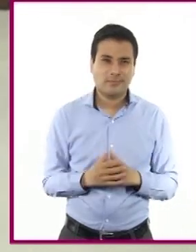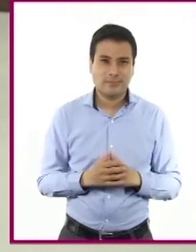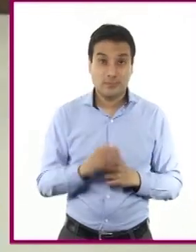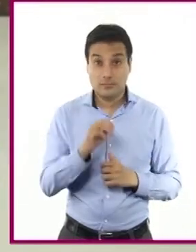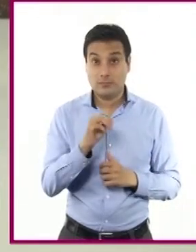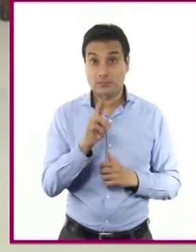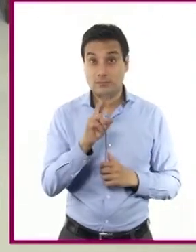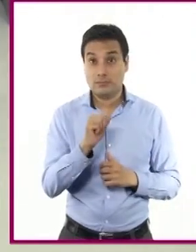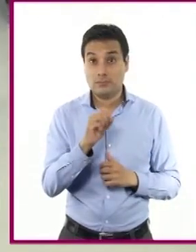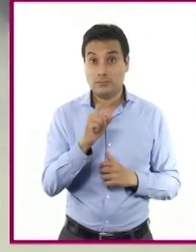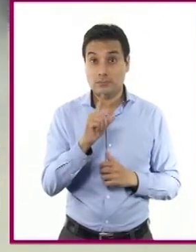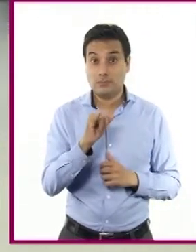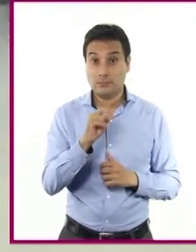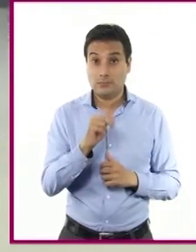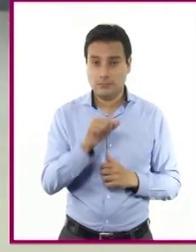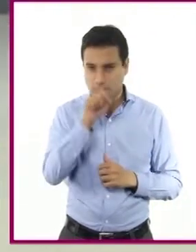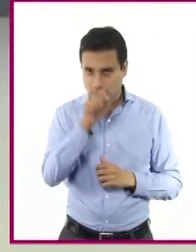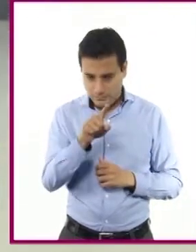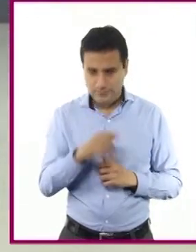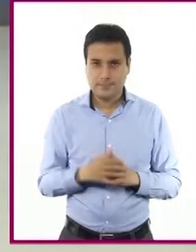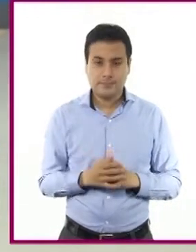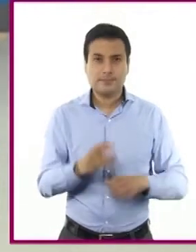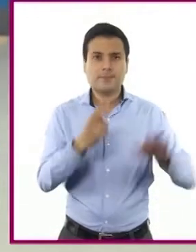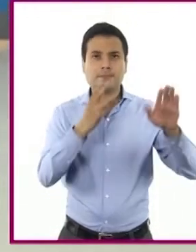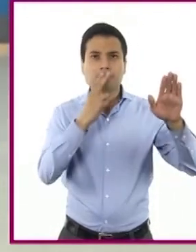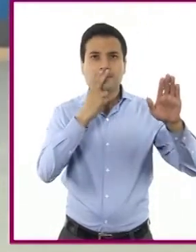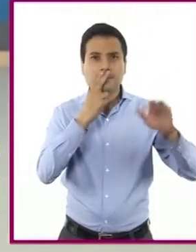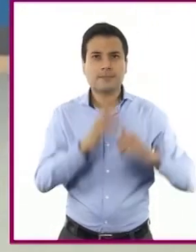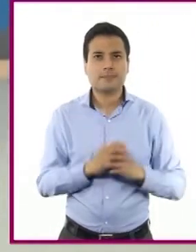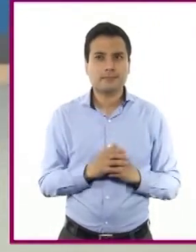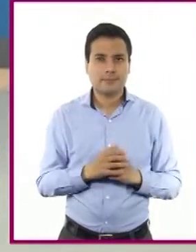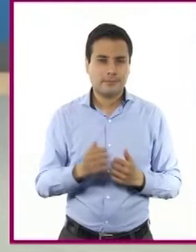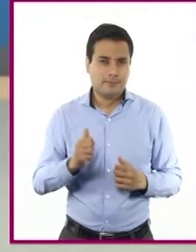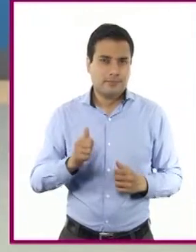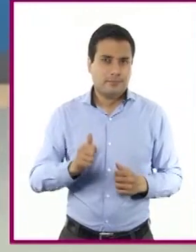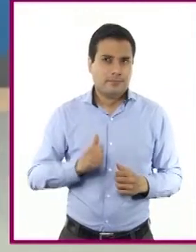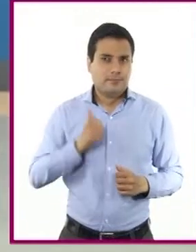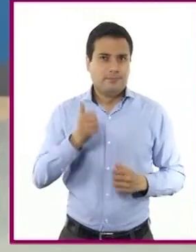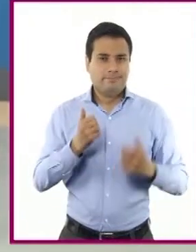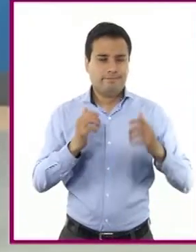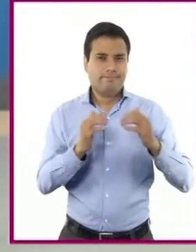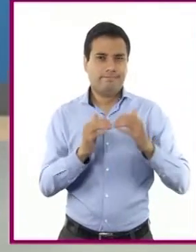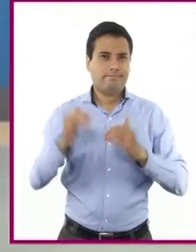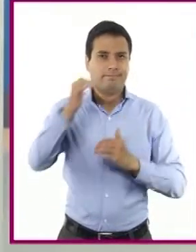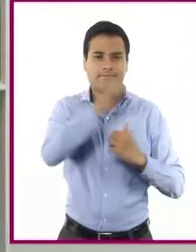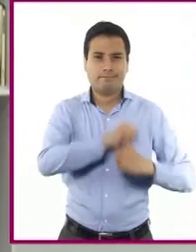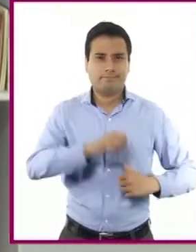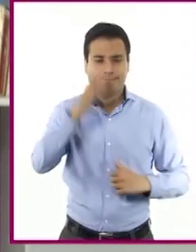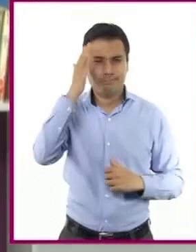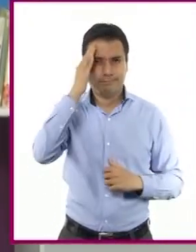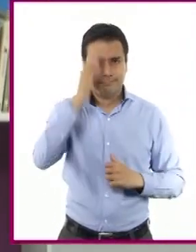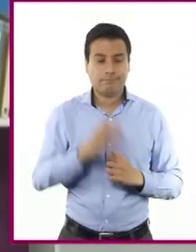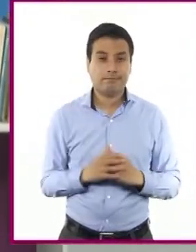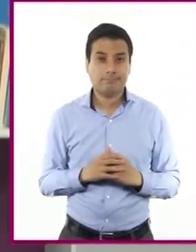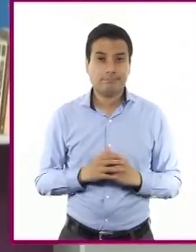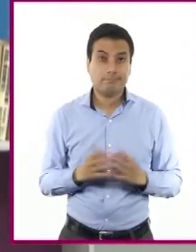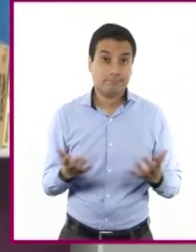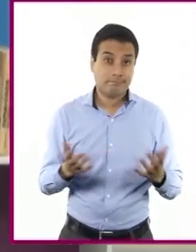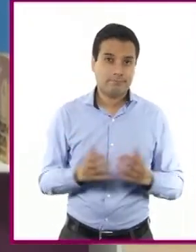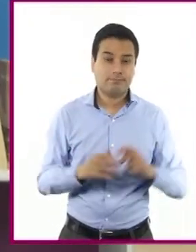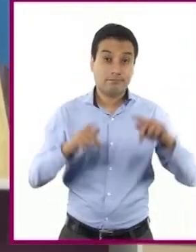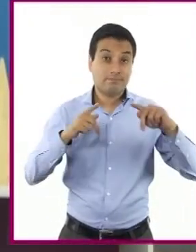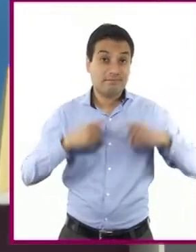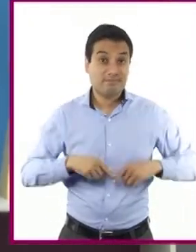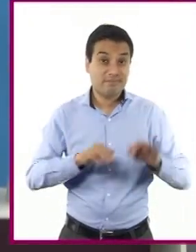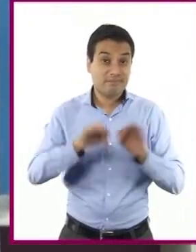Mussolini, Adolf Hitler aprovechó el descontento social producto de la derrota alemana en la Primera Guerra Mundial. El desempleo,